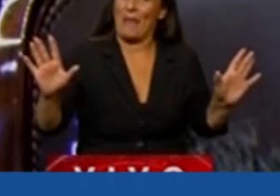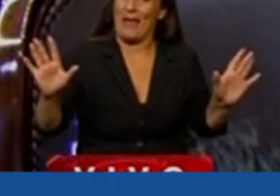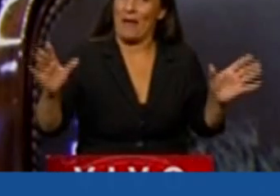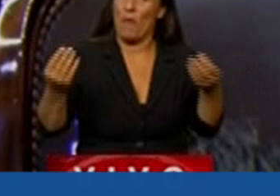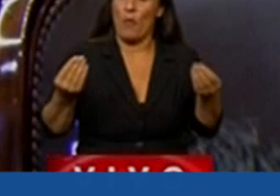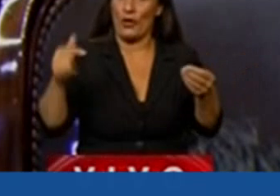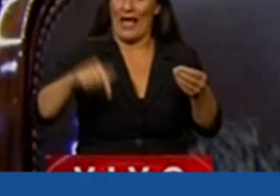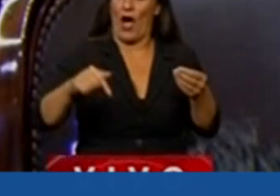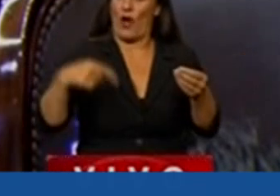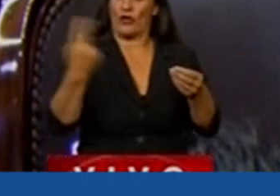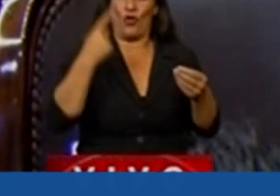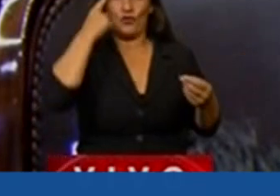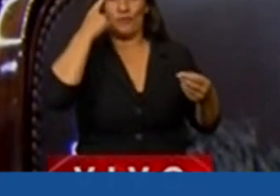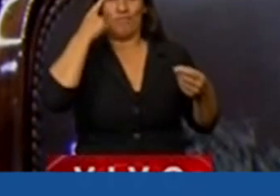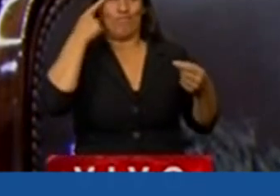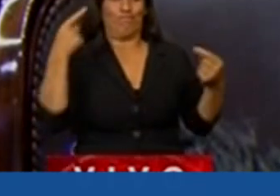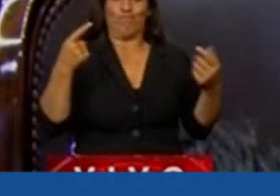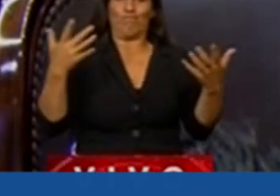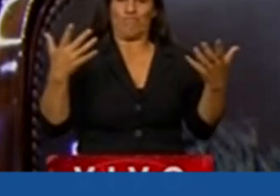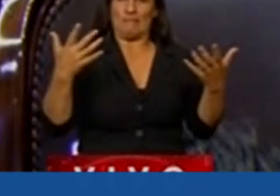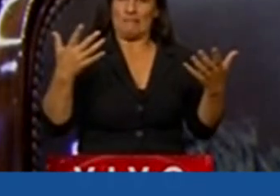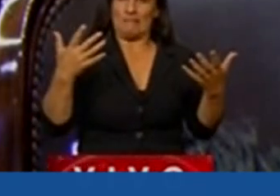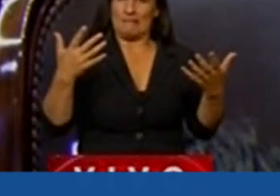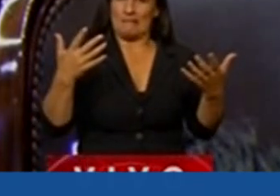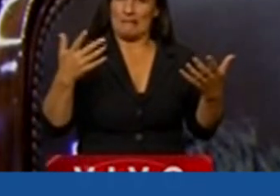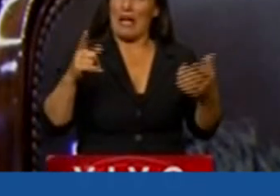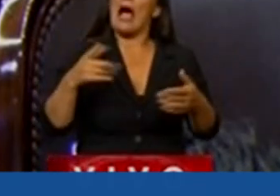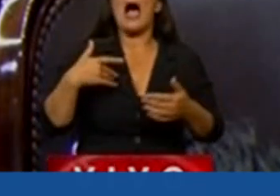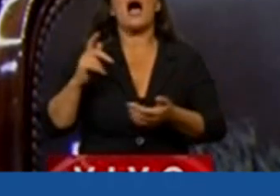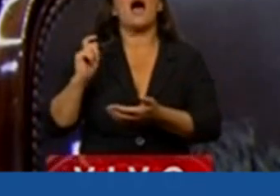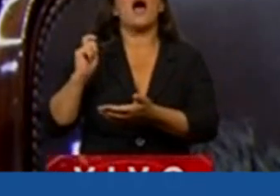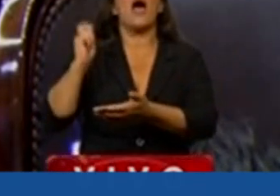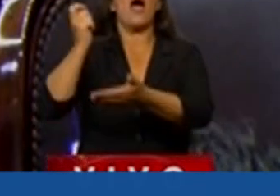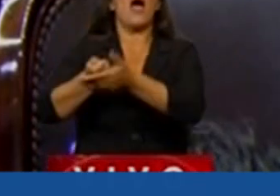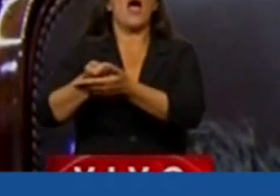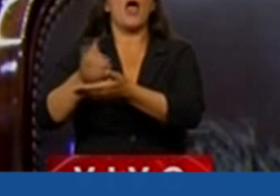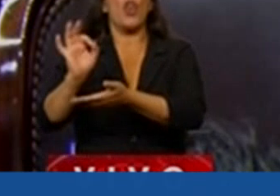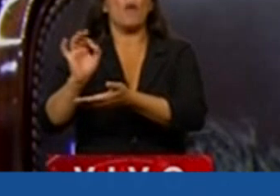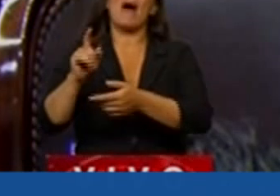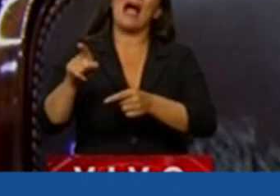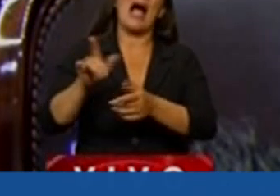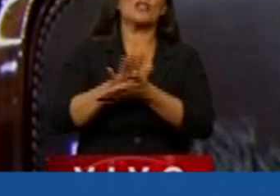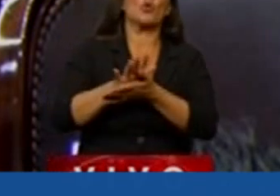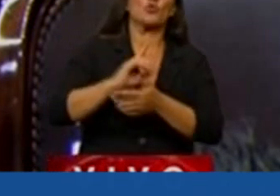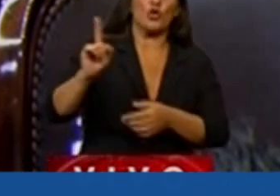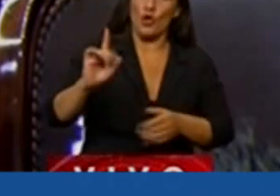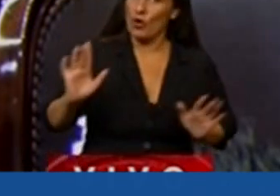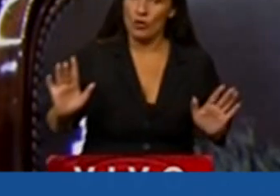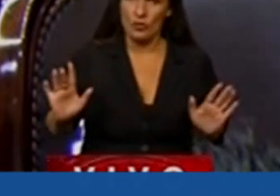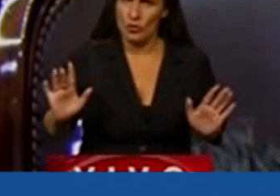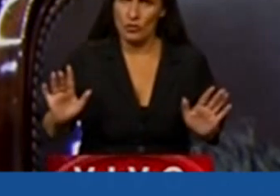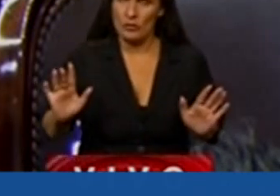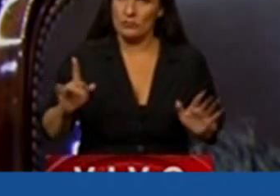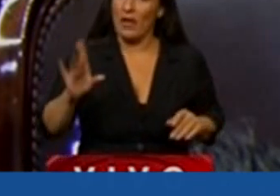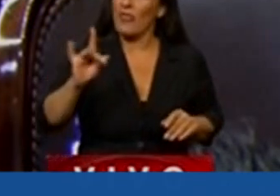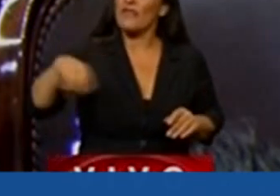disyuntiva. No es cierto y no es posible que no pagarlo sea parte de la solución. Es muy difícil